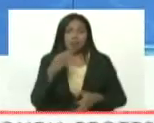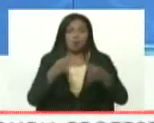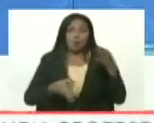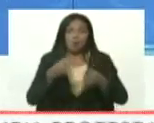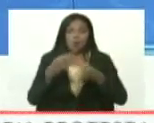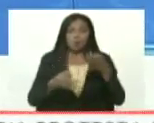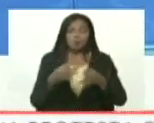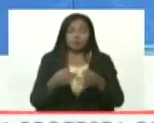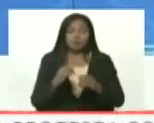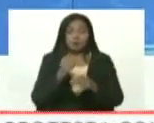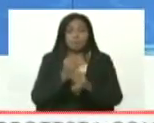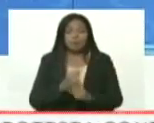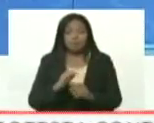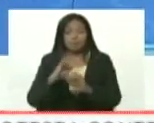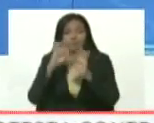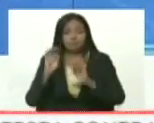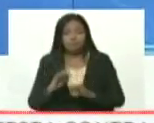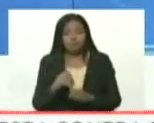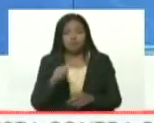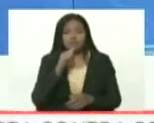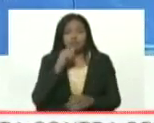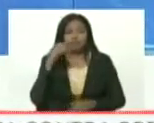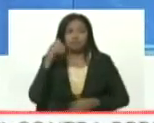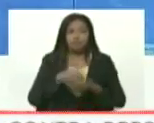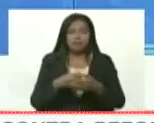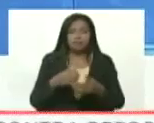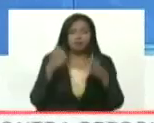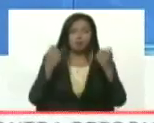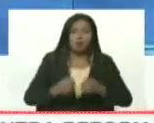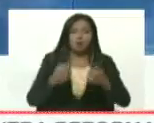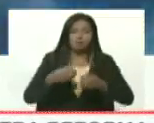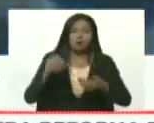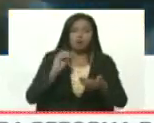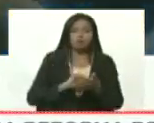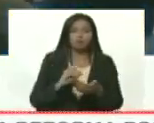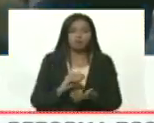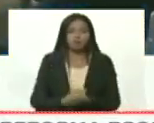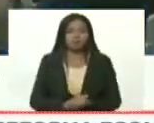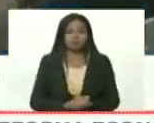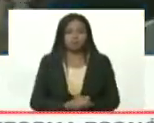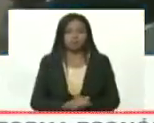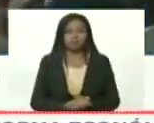justicia es lo que les espera a quien se meta en guarimbas otra vez.